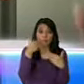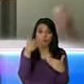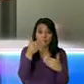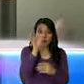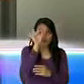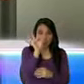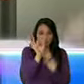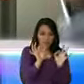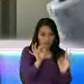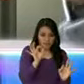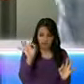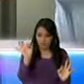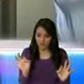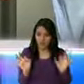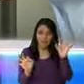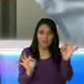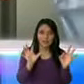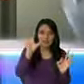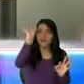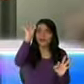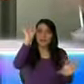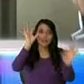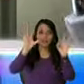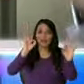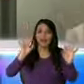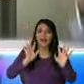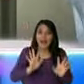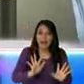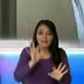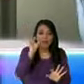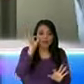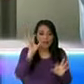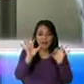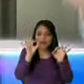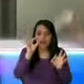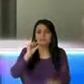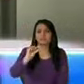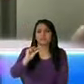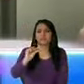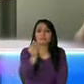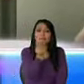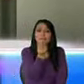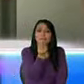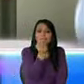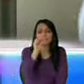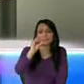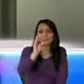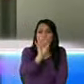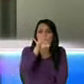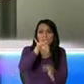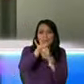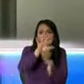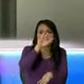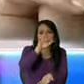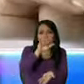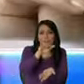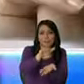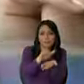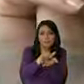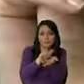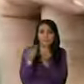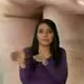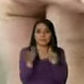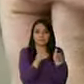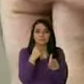general fueron electores que escogieron entre listas. Y en la medida que escoges de entre listas, el peso efectivo del voto se va hacia abajo. Cree